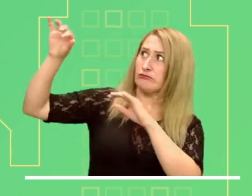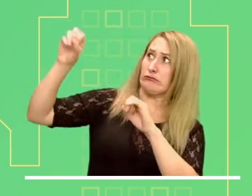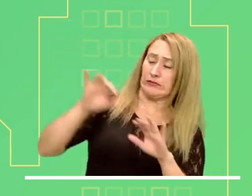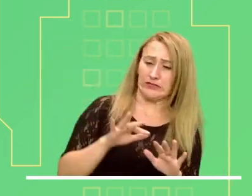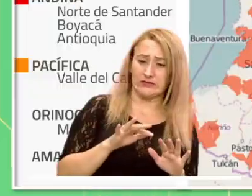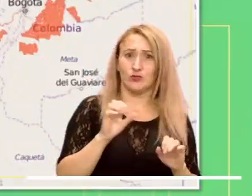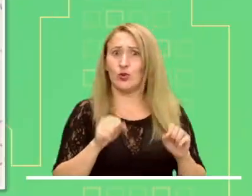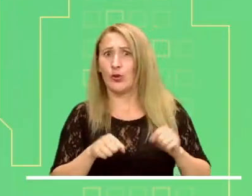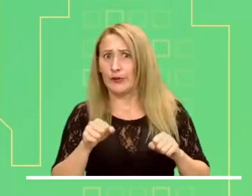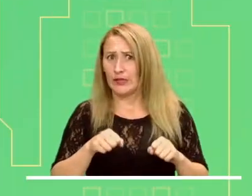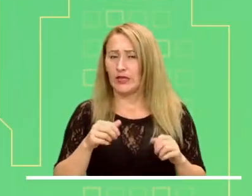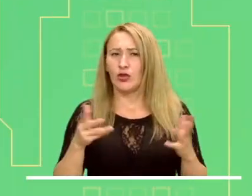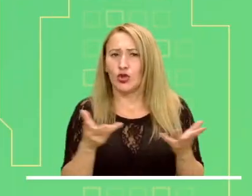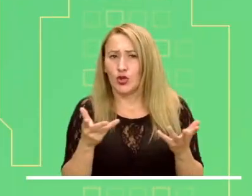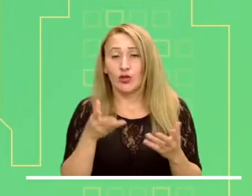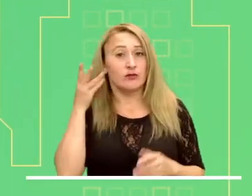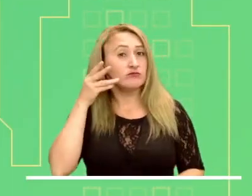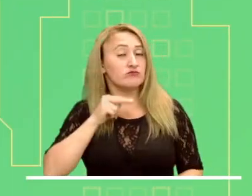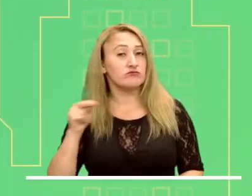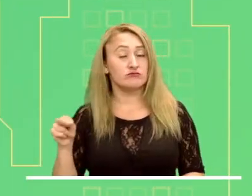Cauca.